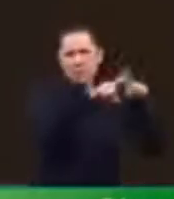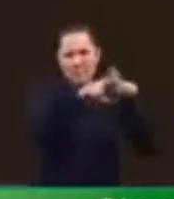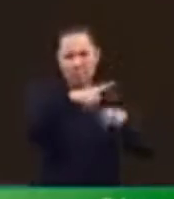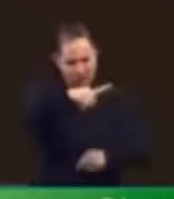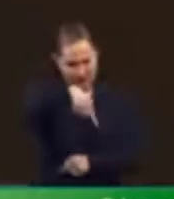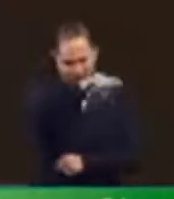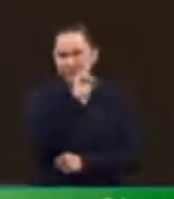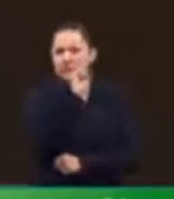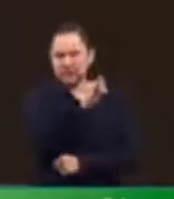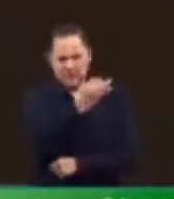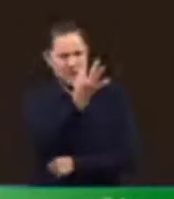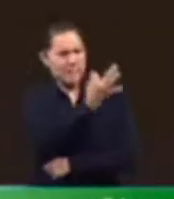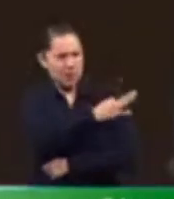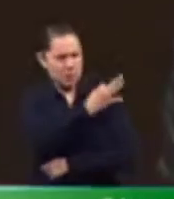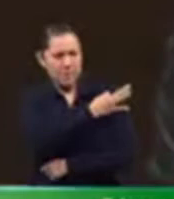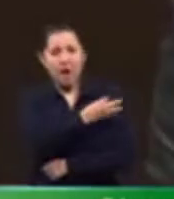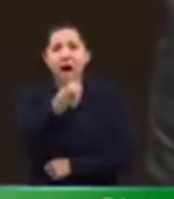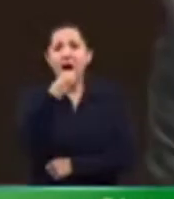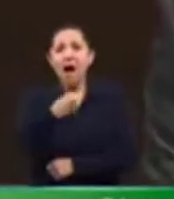diga que no es necesario.